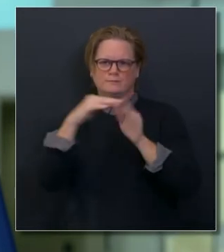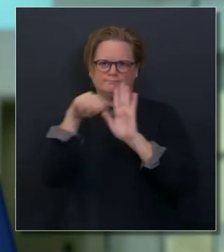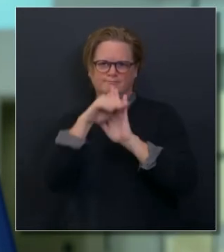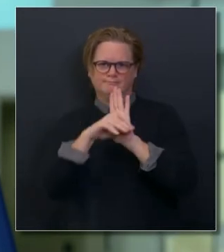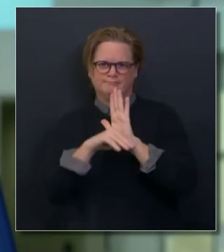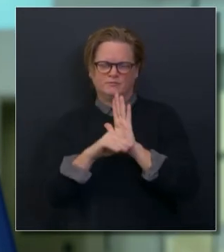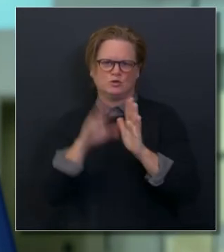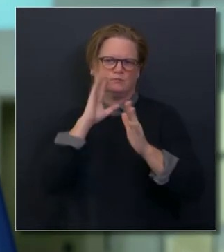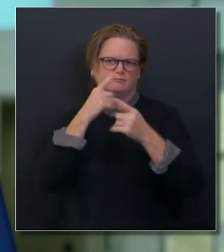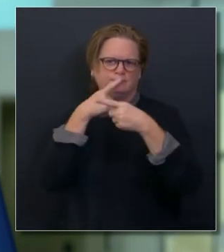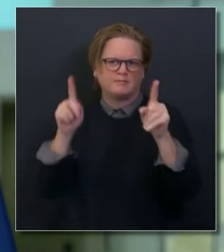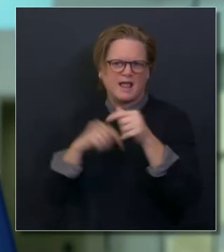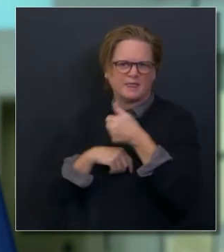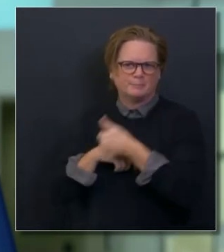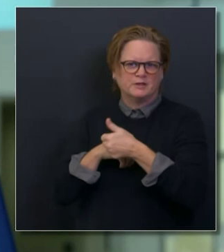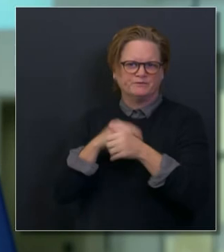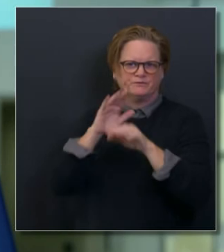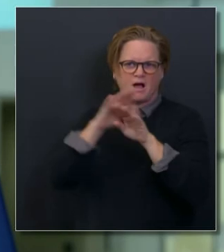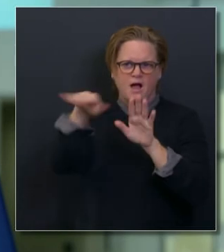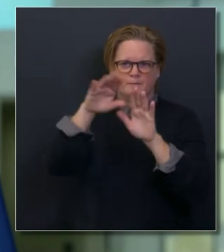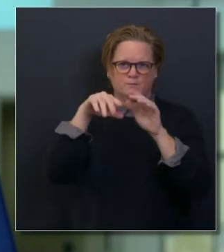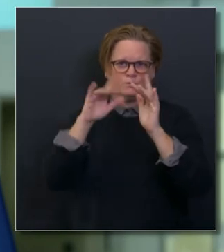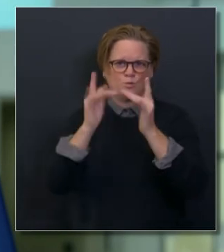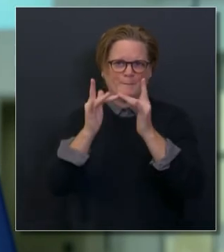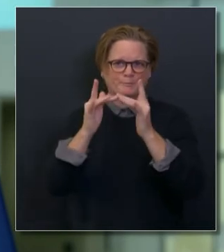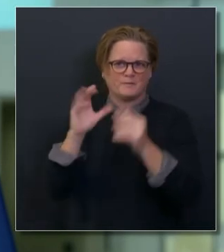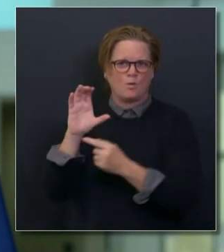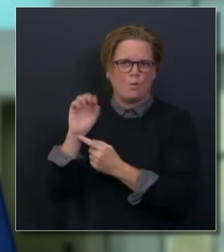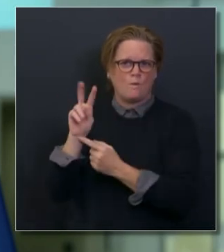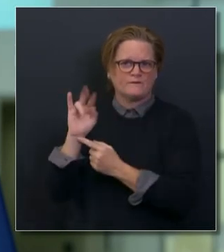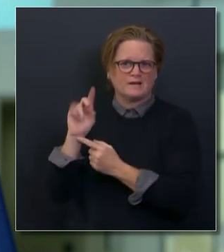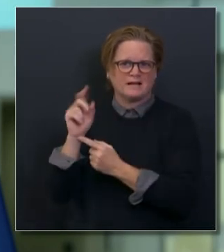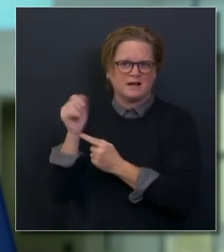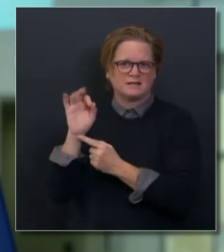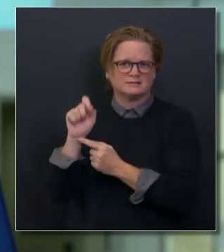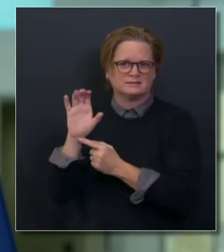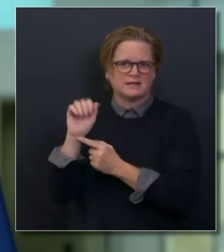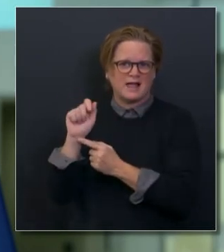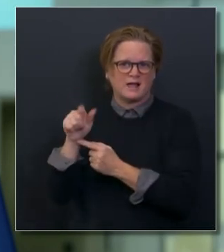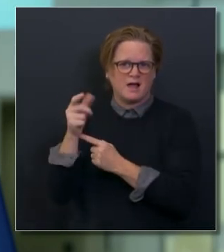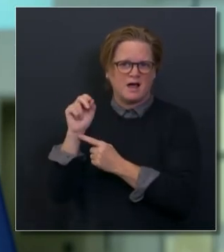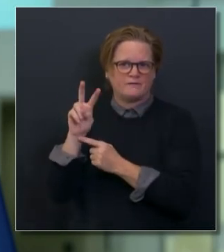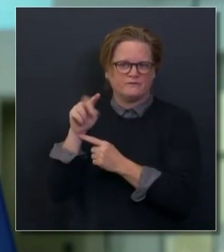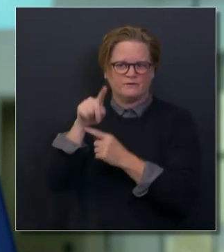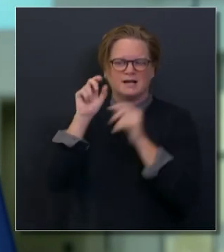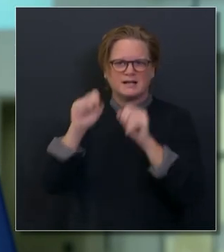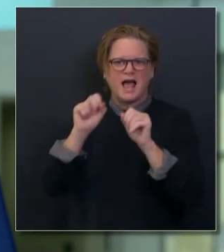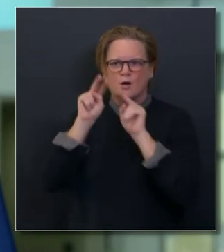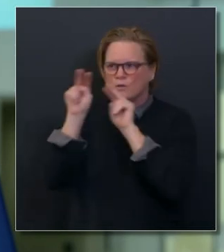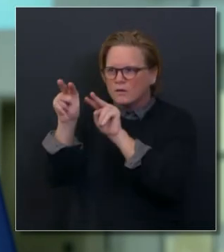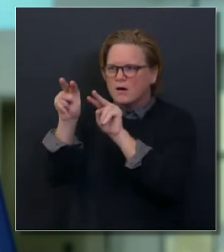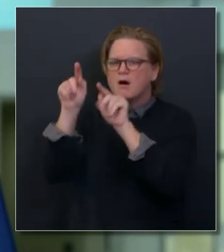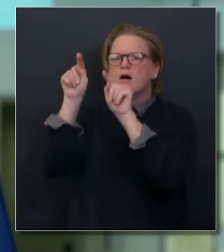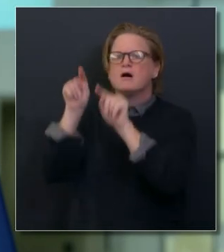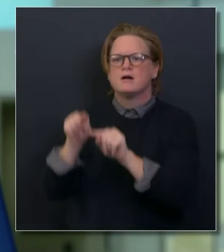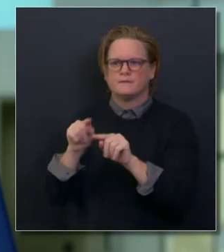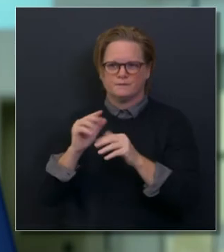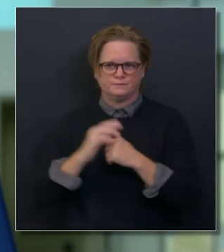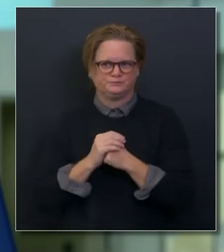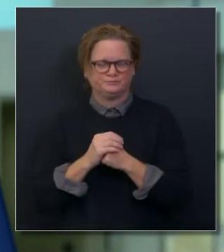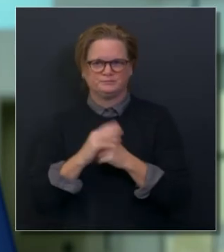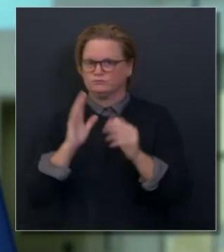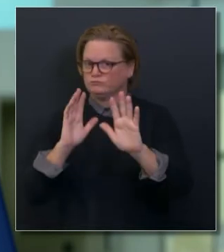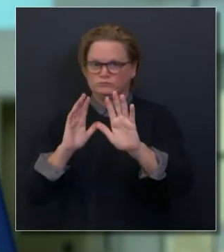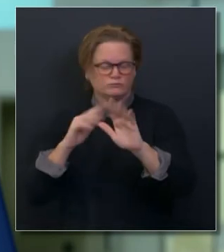de prioridades mañana y eso se desvelará mañana. Como parte de la pregunta, estamos trabajando con todos